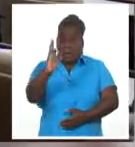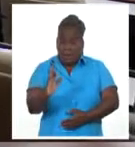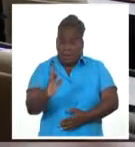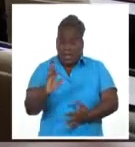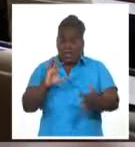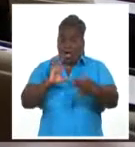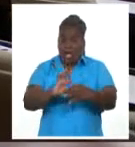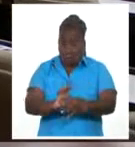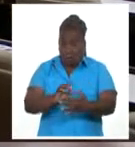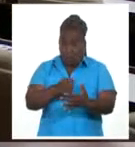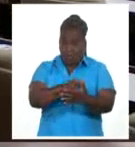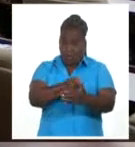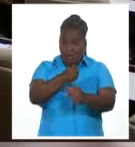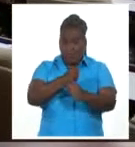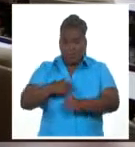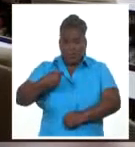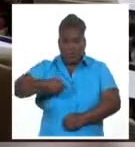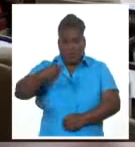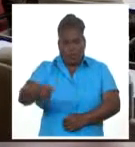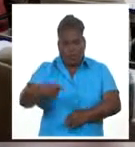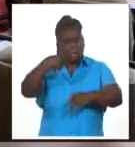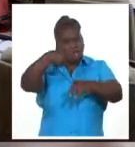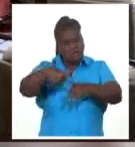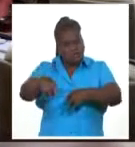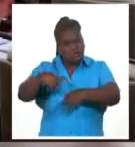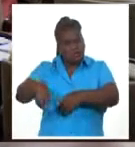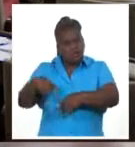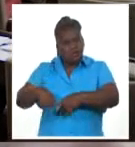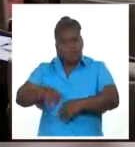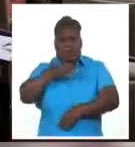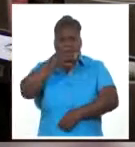diaria. Otros detalles del balance anual del Ministerio de Justicia en los próximos minutos de la emisión.